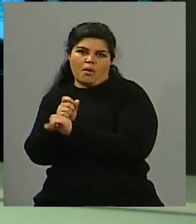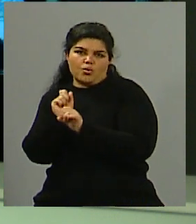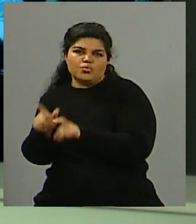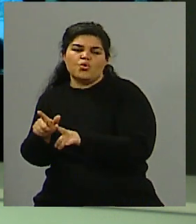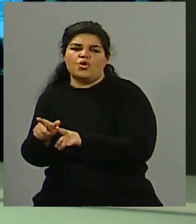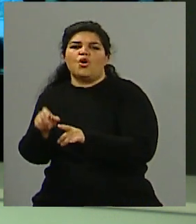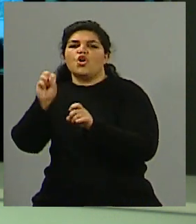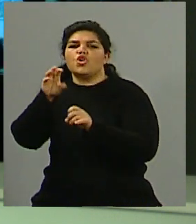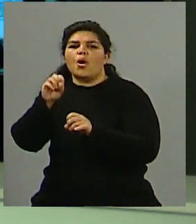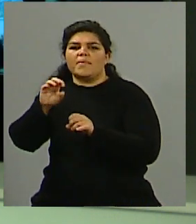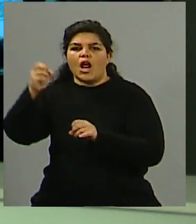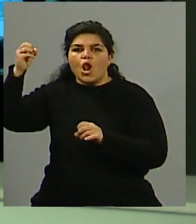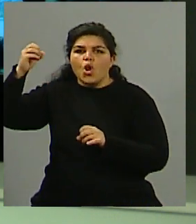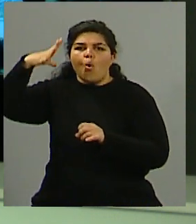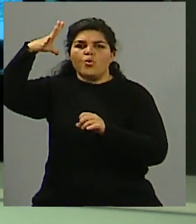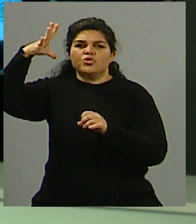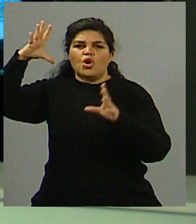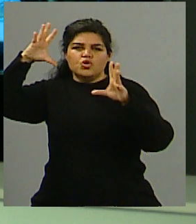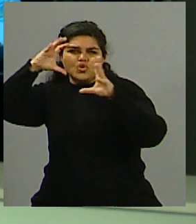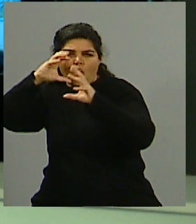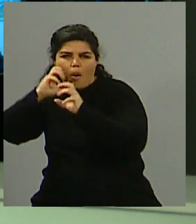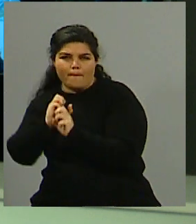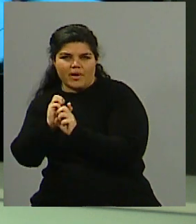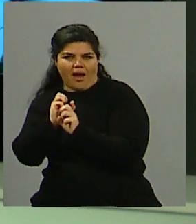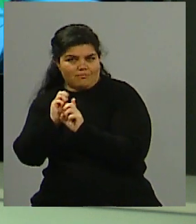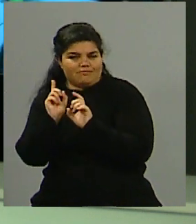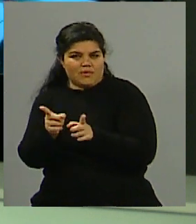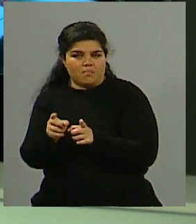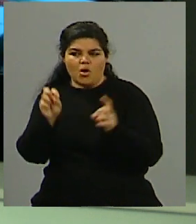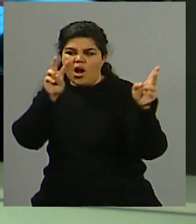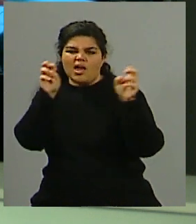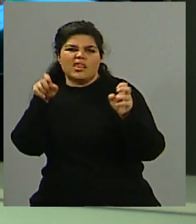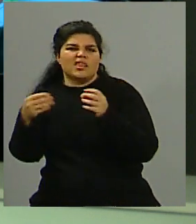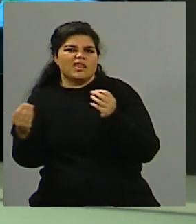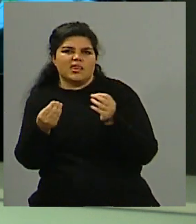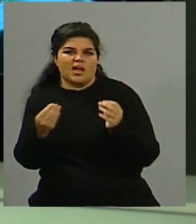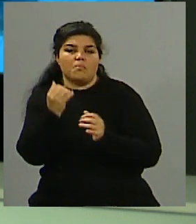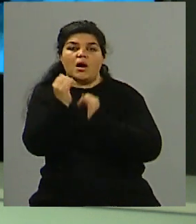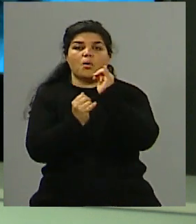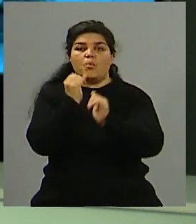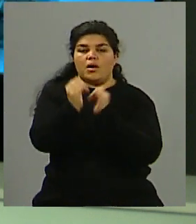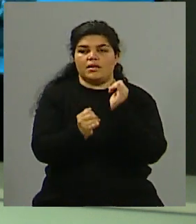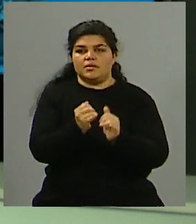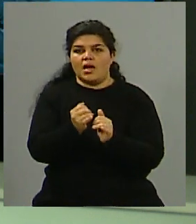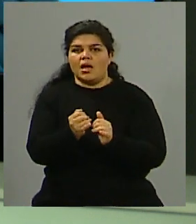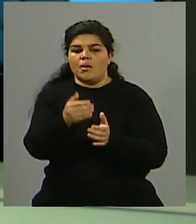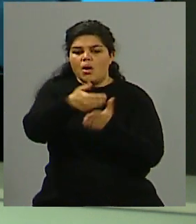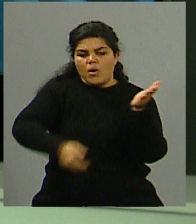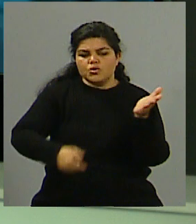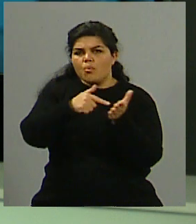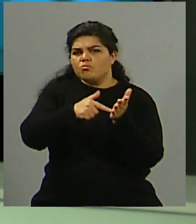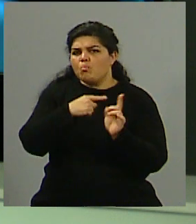difícil tener una mirada única? Si es bueno, si es malo, si hay que cambiar, qué hay que cambiar.